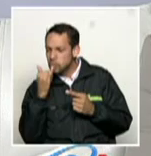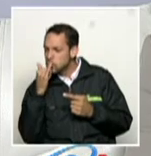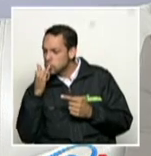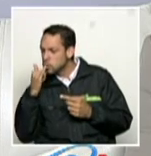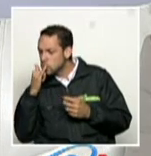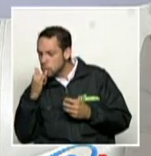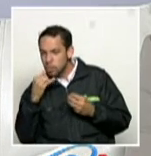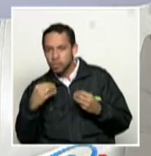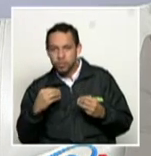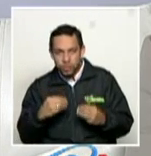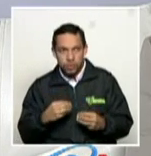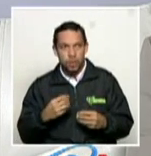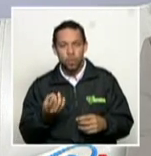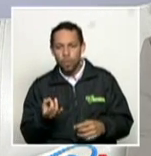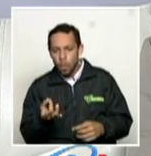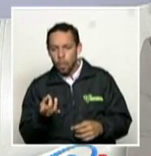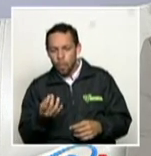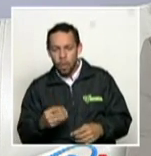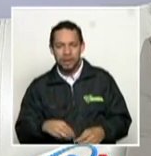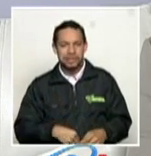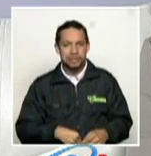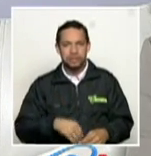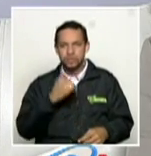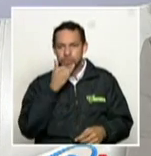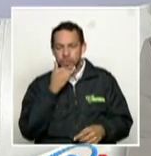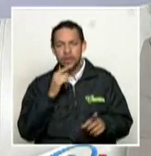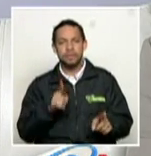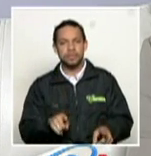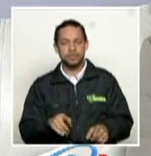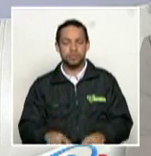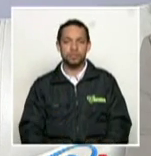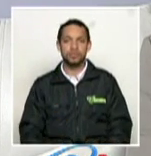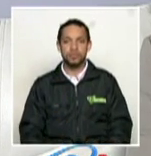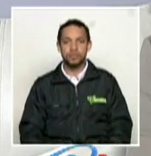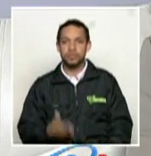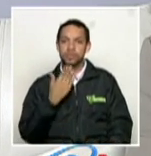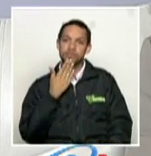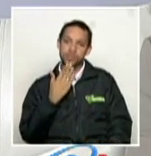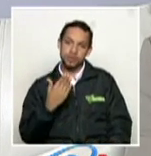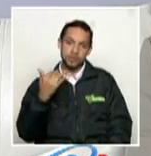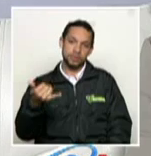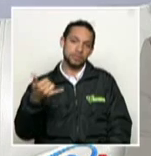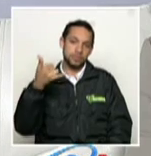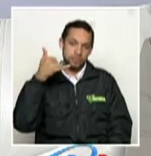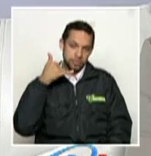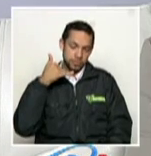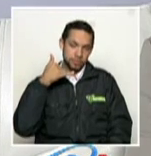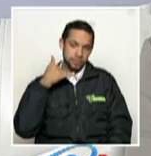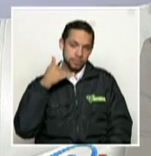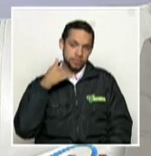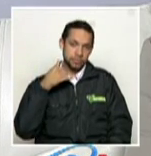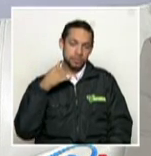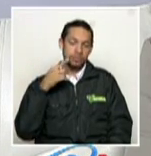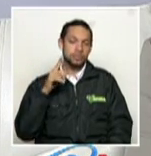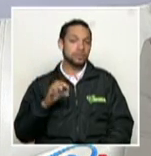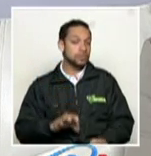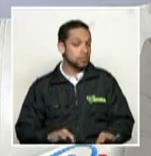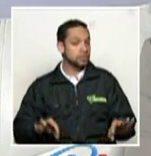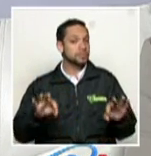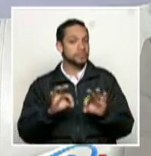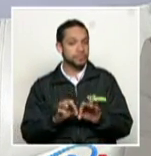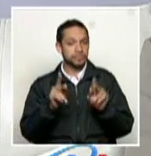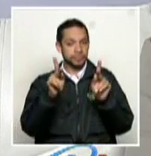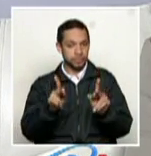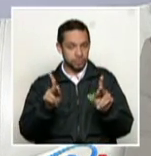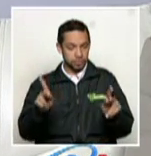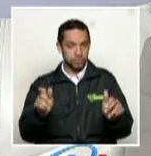con infección urinaria. Bueno, muchas gracias. En el tema de las infecciones es muy importante que los